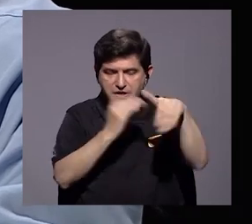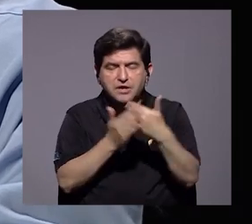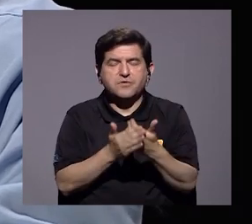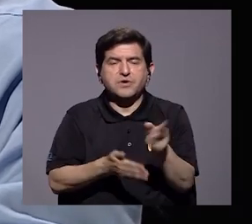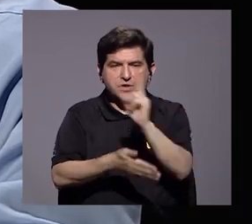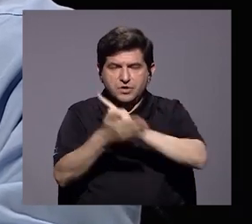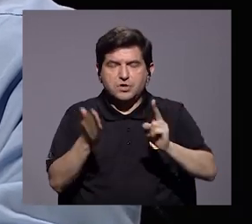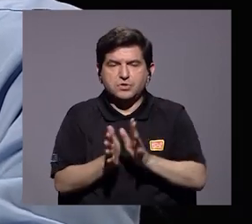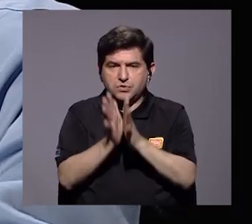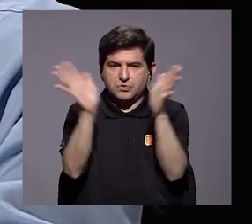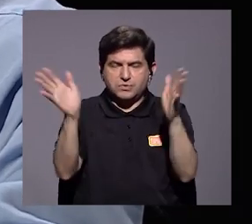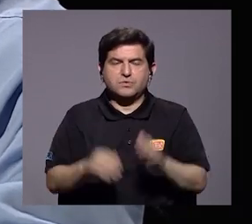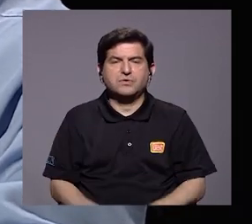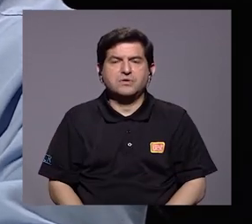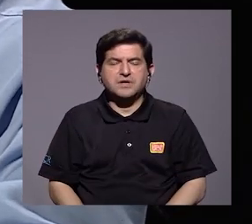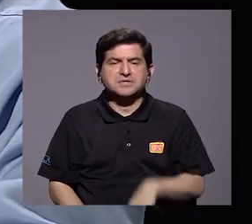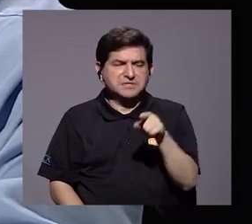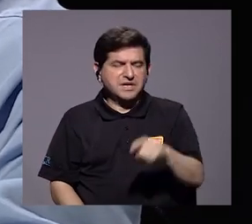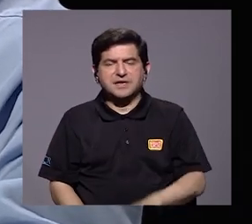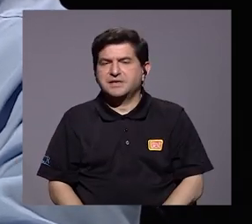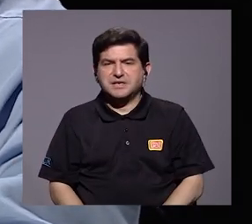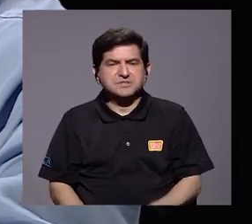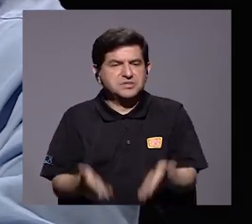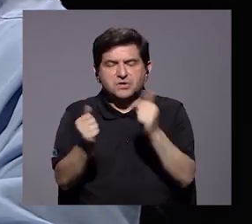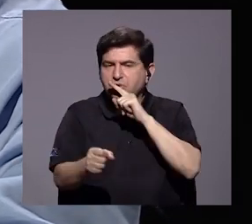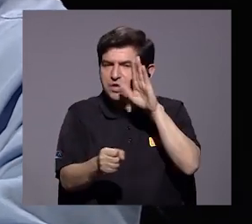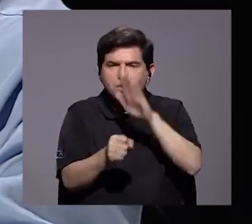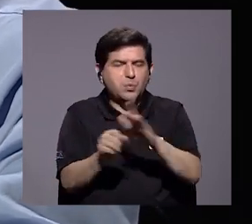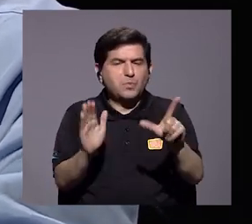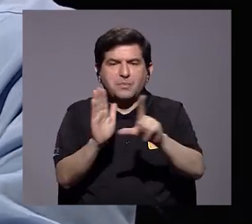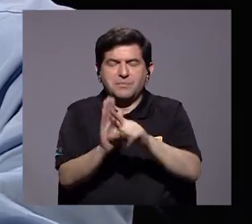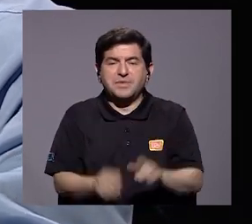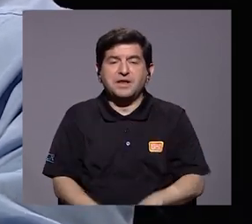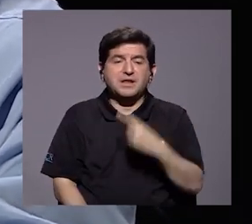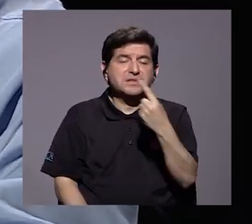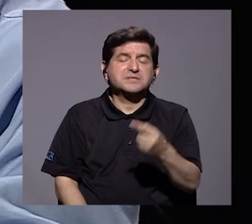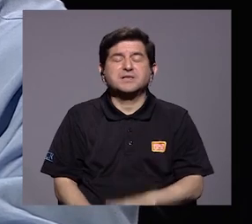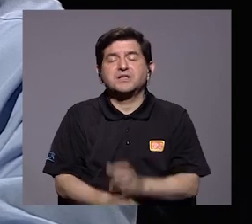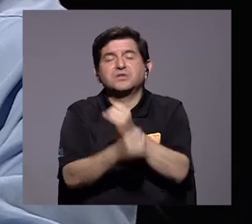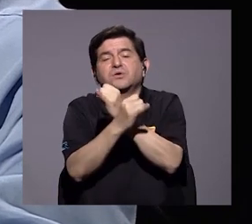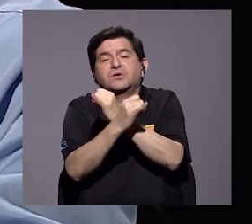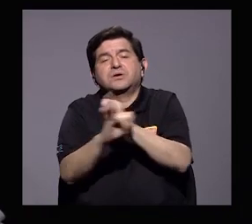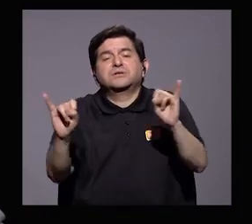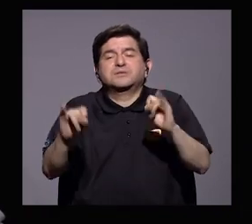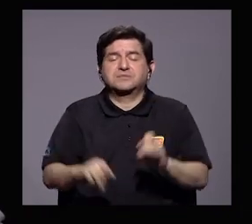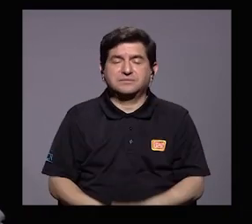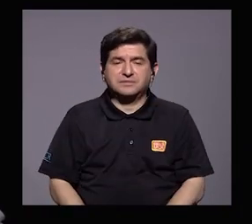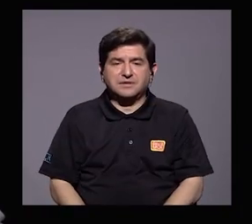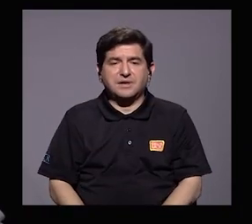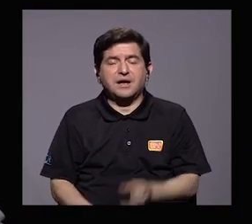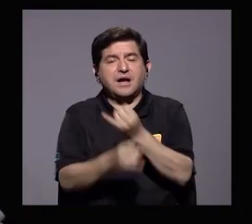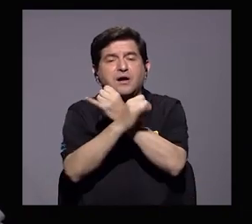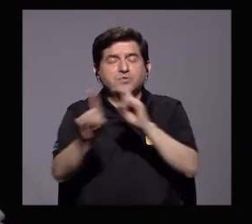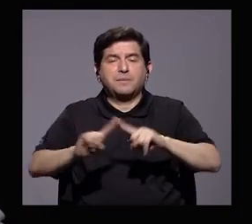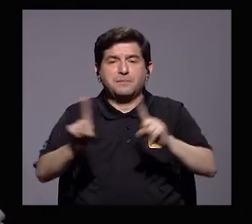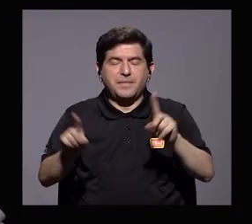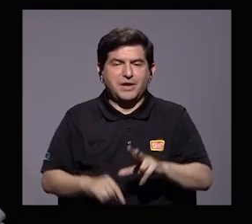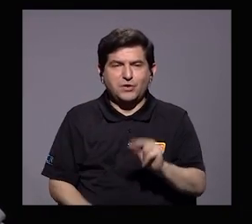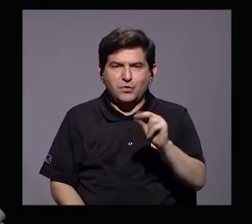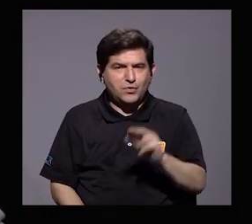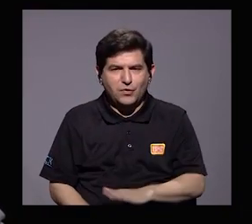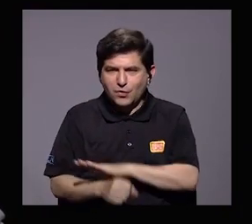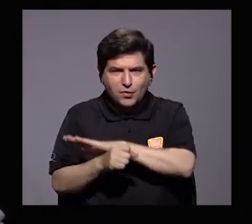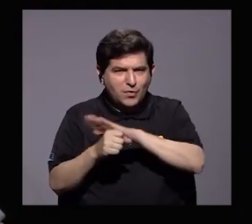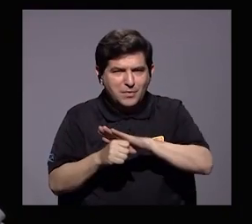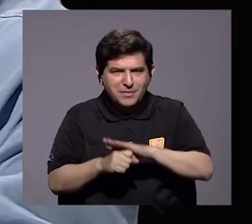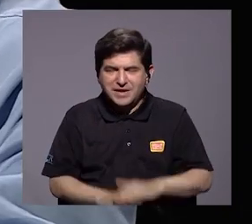universidades estatales que se rehúsan a cumplir la ley con el cuento de que son autónomas son autónomas pero no son independientes